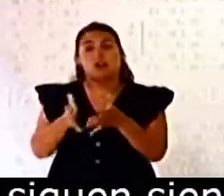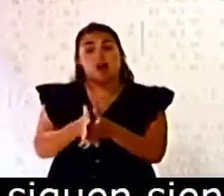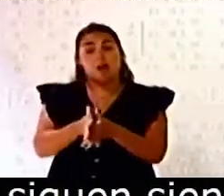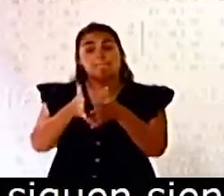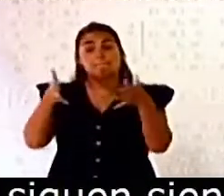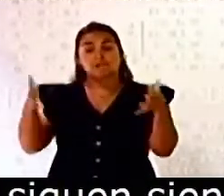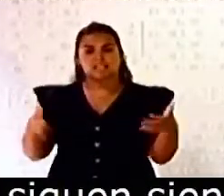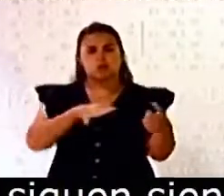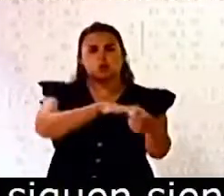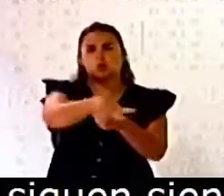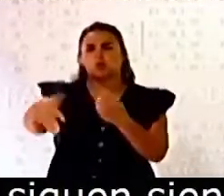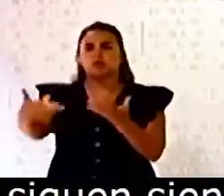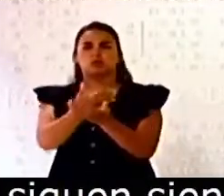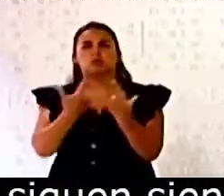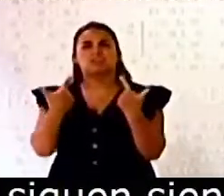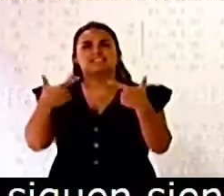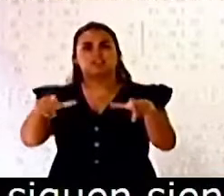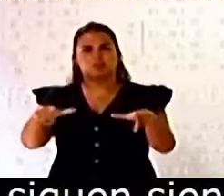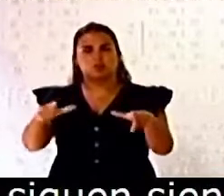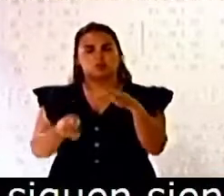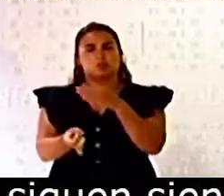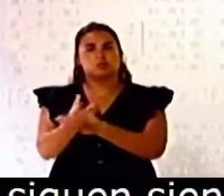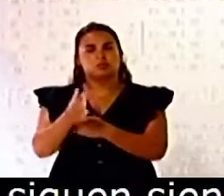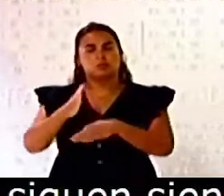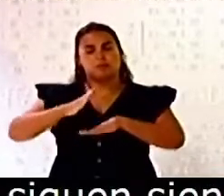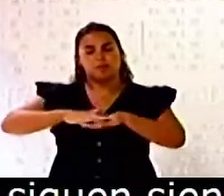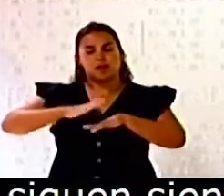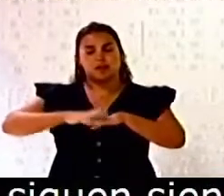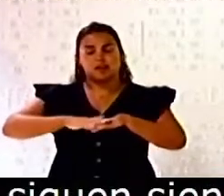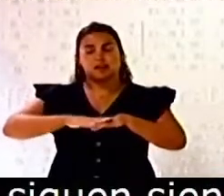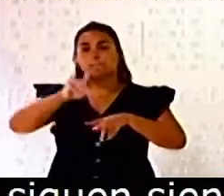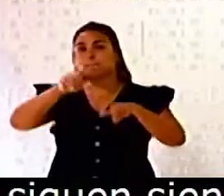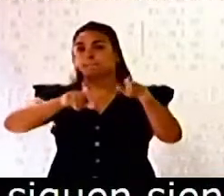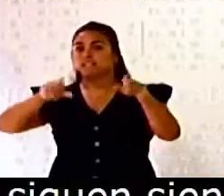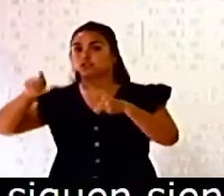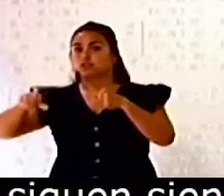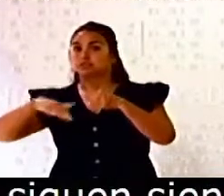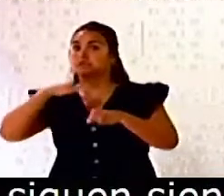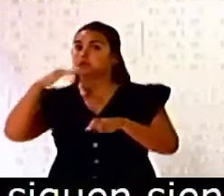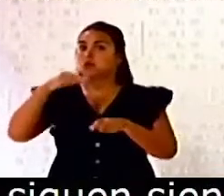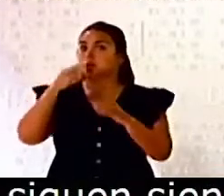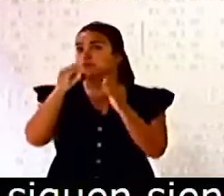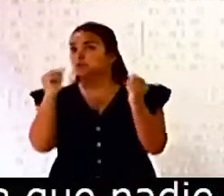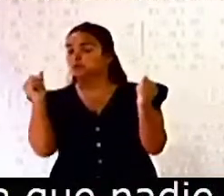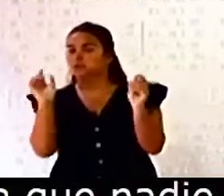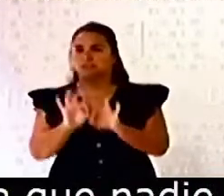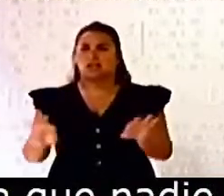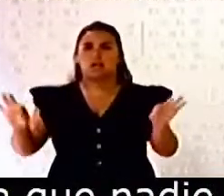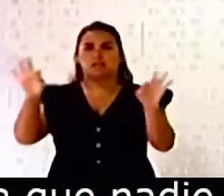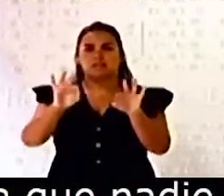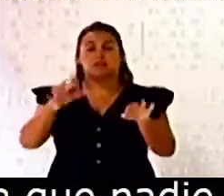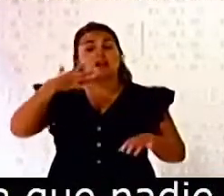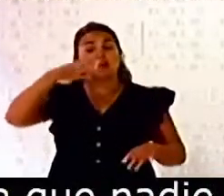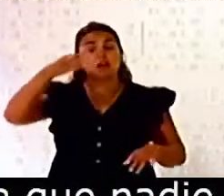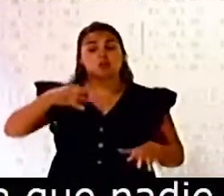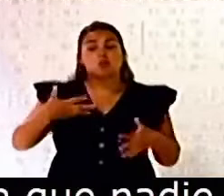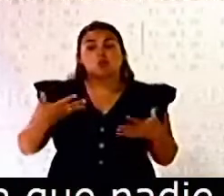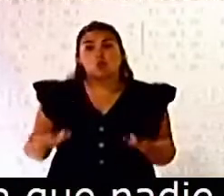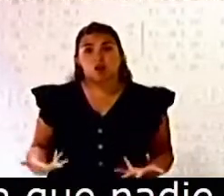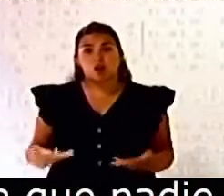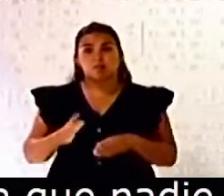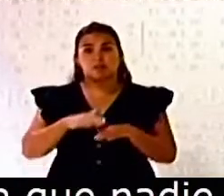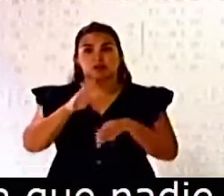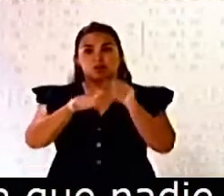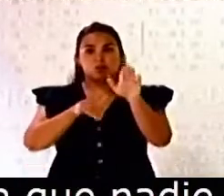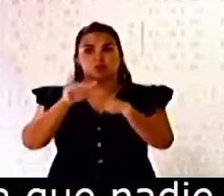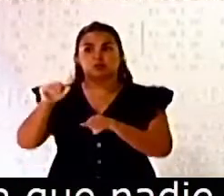a todos los sectores productivos para que nadie se nos quede fuera. ¿Cuál es la realidad de la